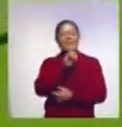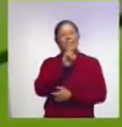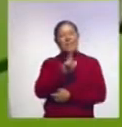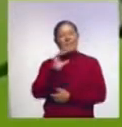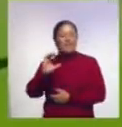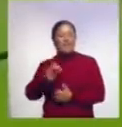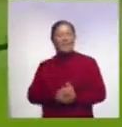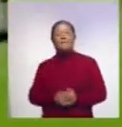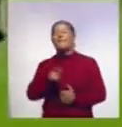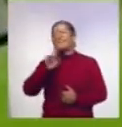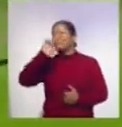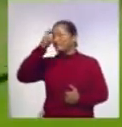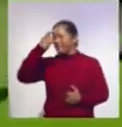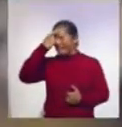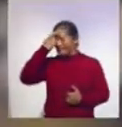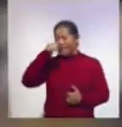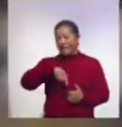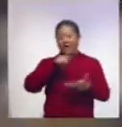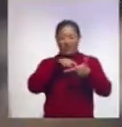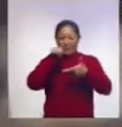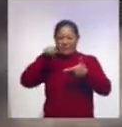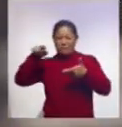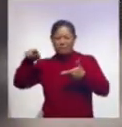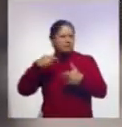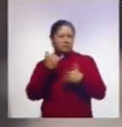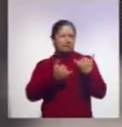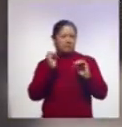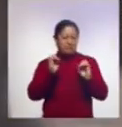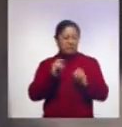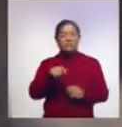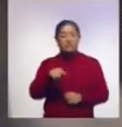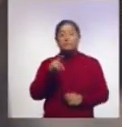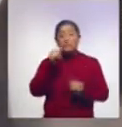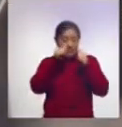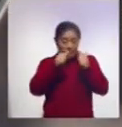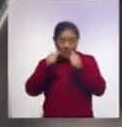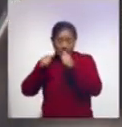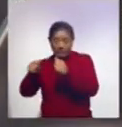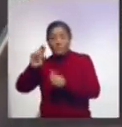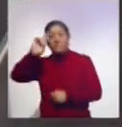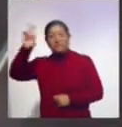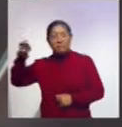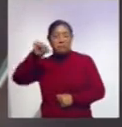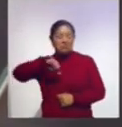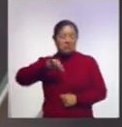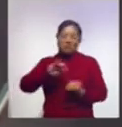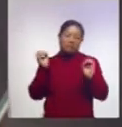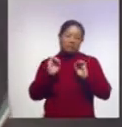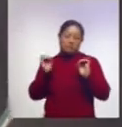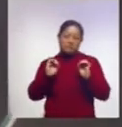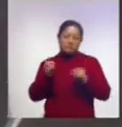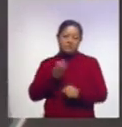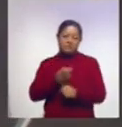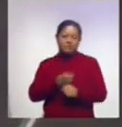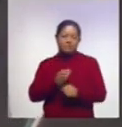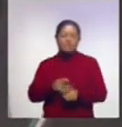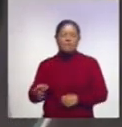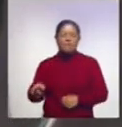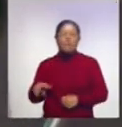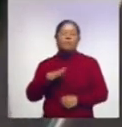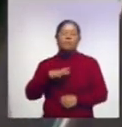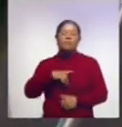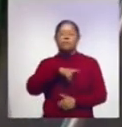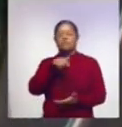bueno, pues recordemos que dentro de las estadísticas, aunque no juegan, hay que tenerlas en cuenta. Los universitarios no pierden en este torneo en calidad de local.